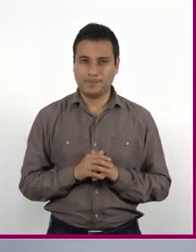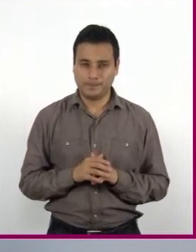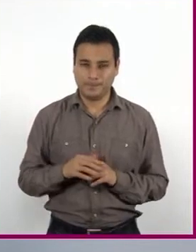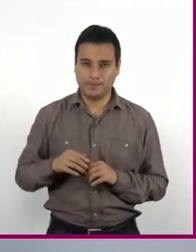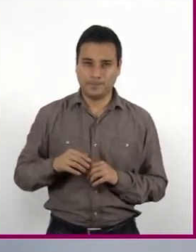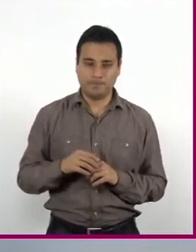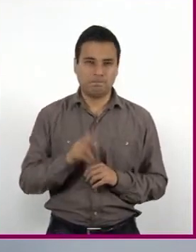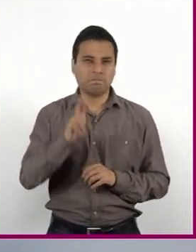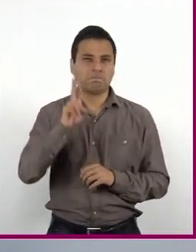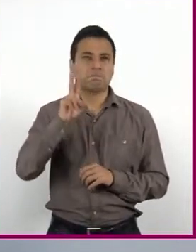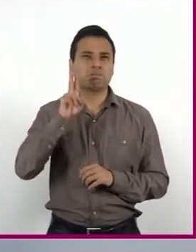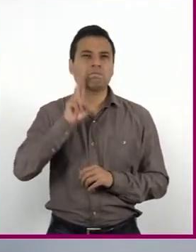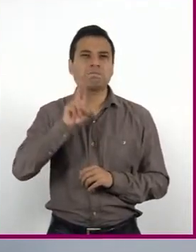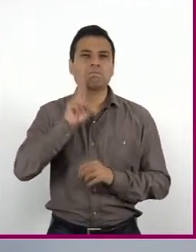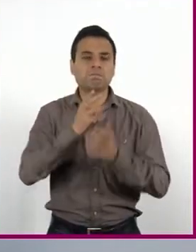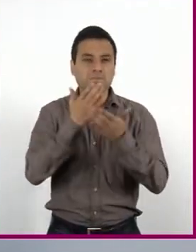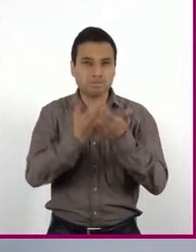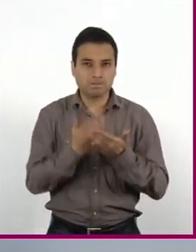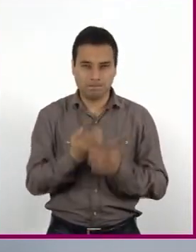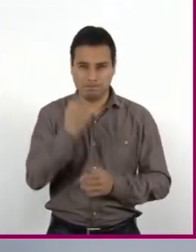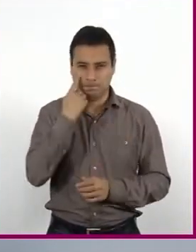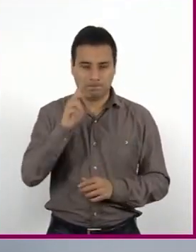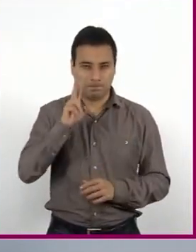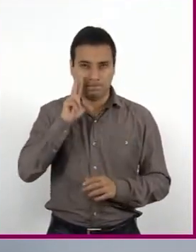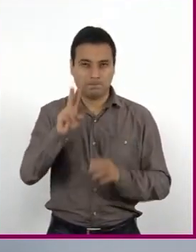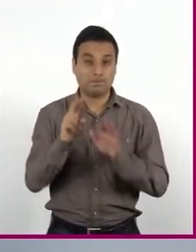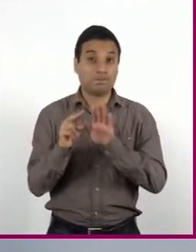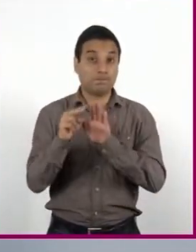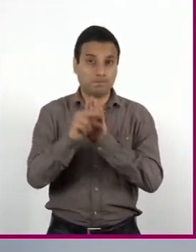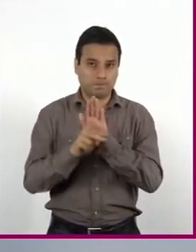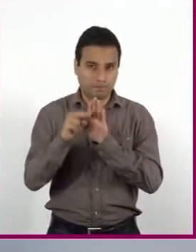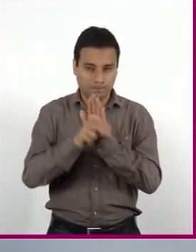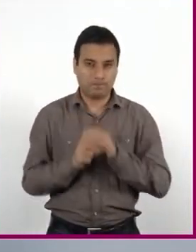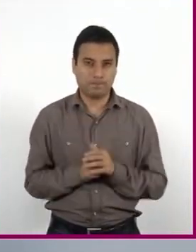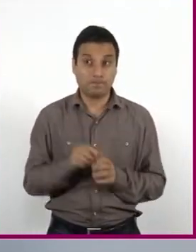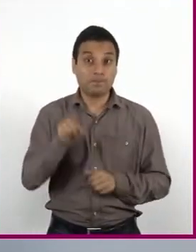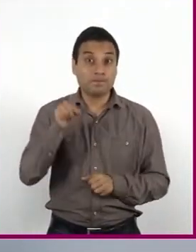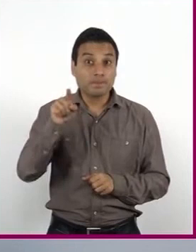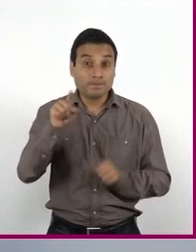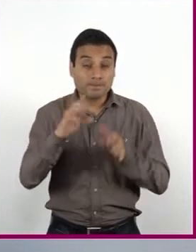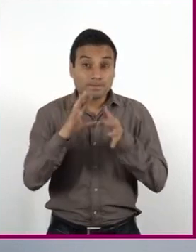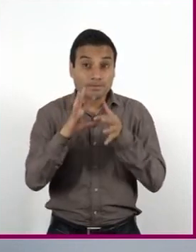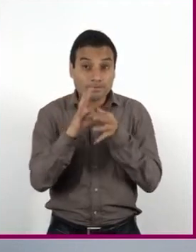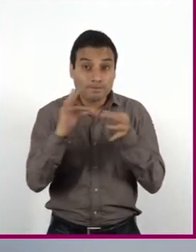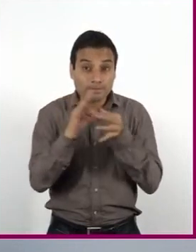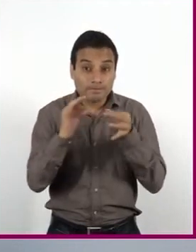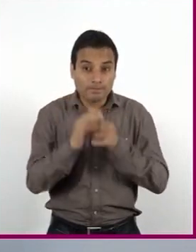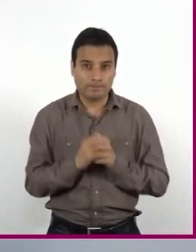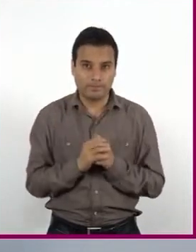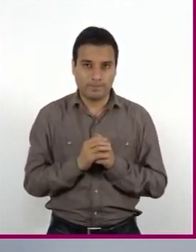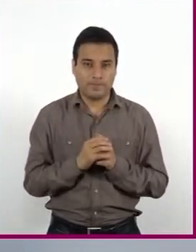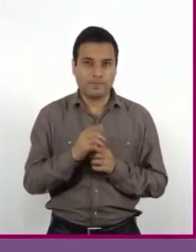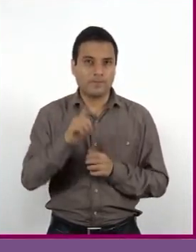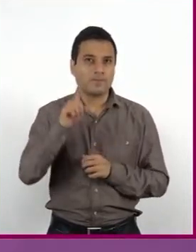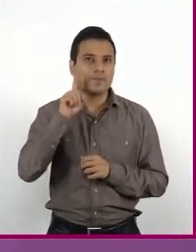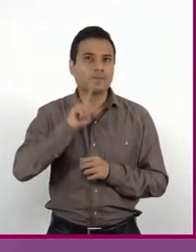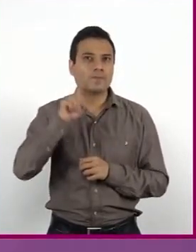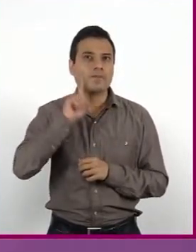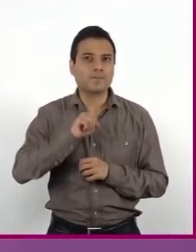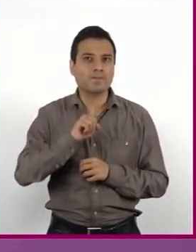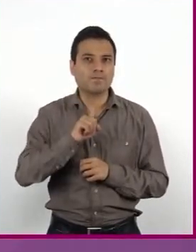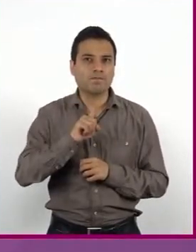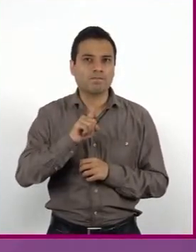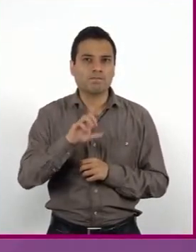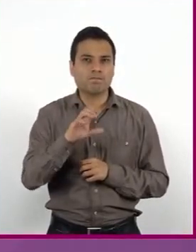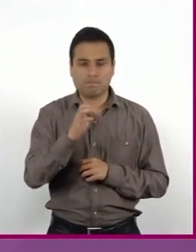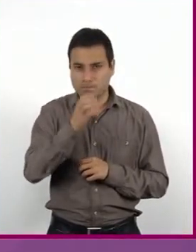nuestros argumentos, vayamos al siguiente audiovisual, en el que analizaremos la situación de Carolina.